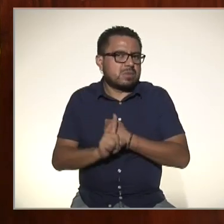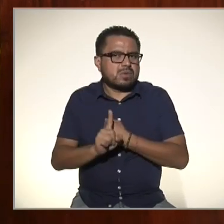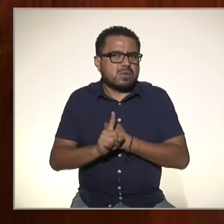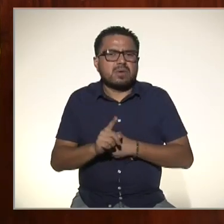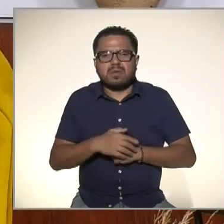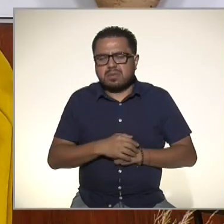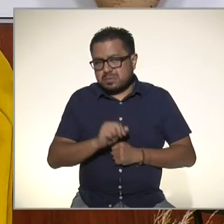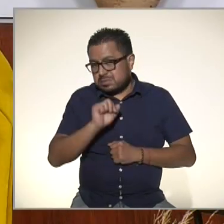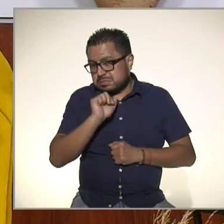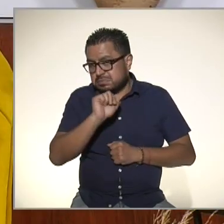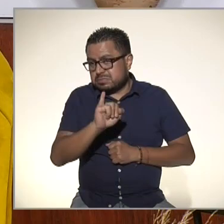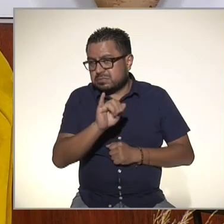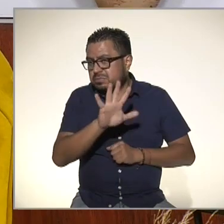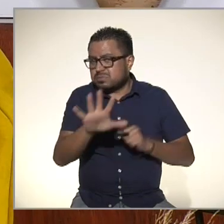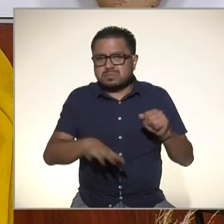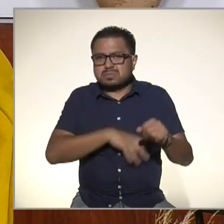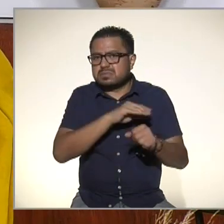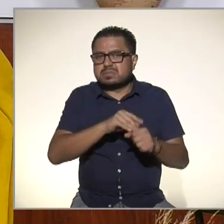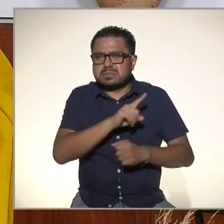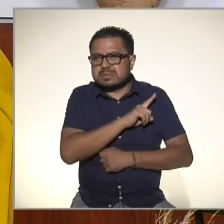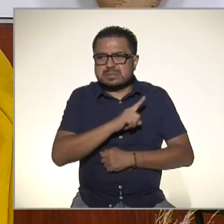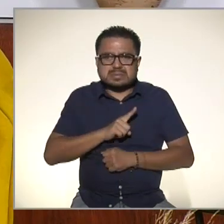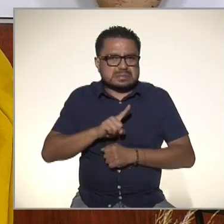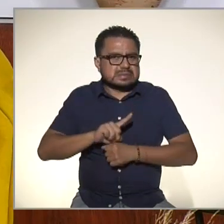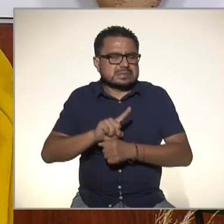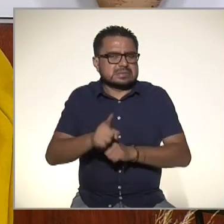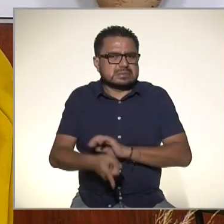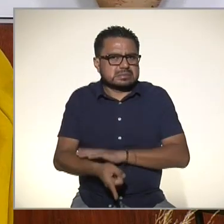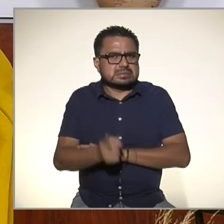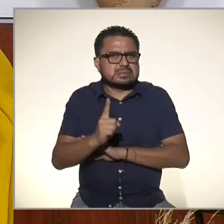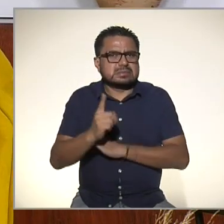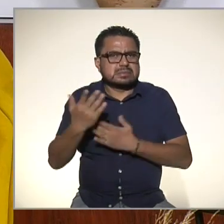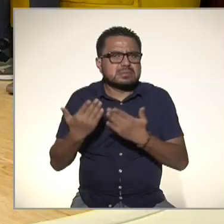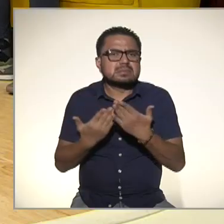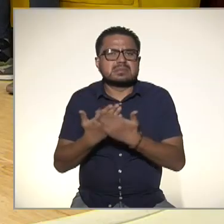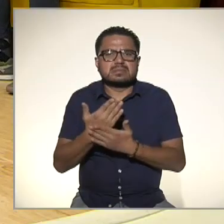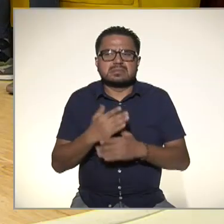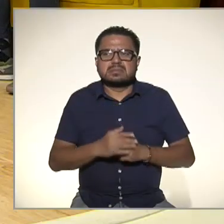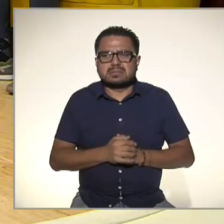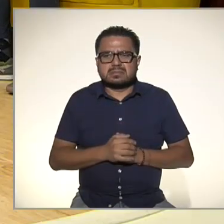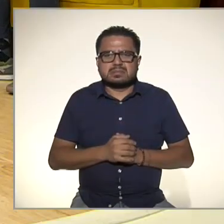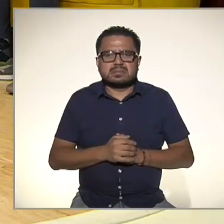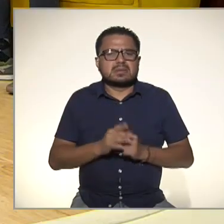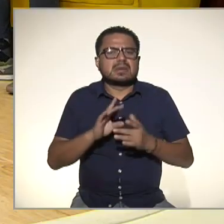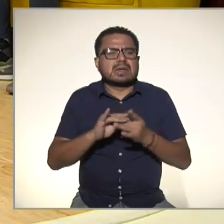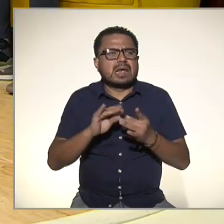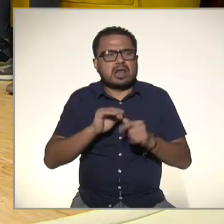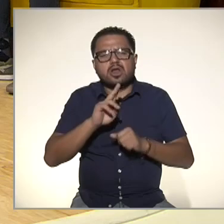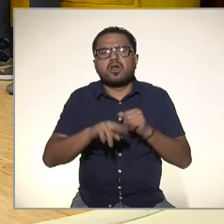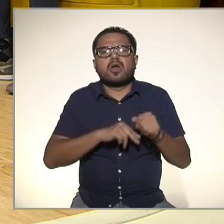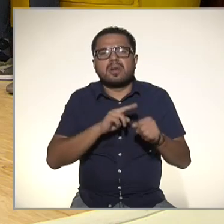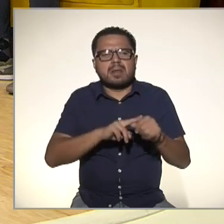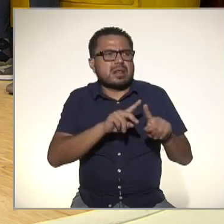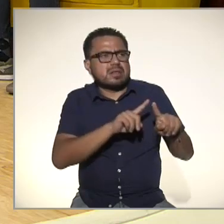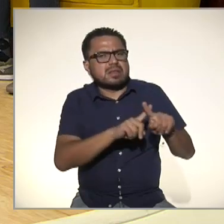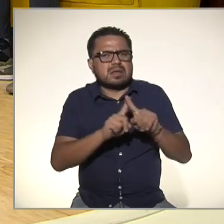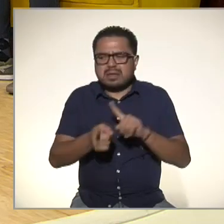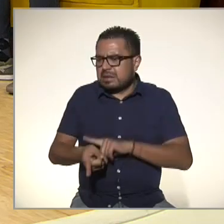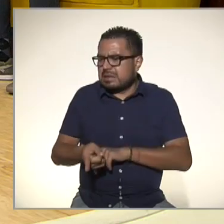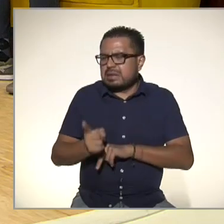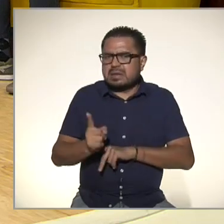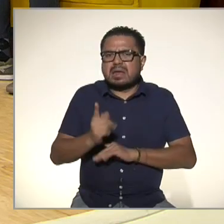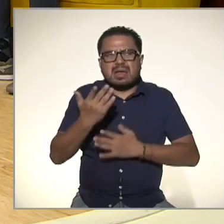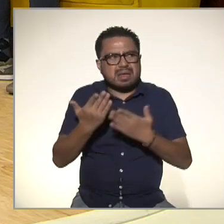Pero entonces, ¿todo mundo tiene que tener todos los días una erección matutina? Digamos que es lo normal. Hay como varios tipos de erecciones. La